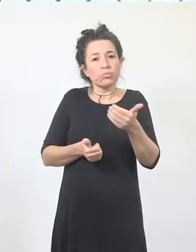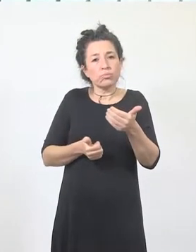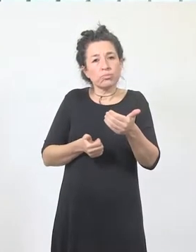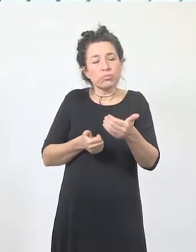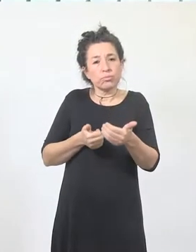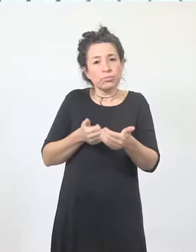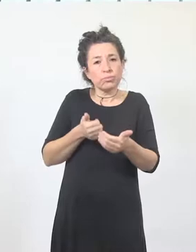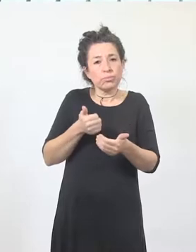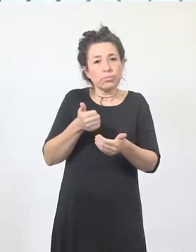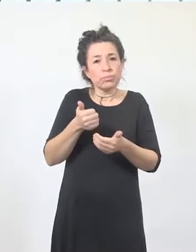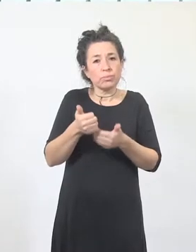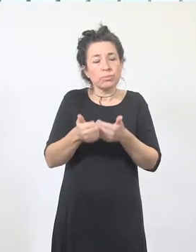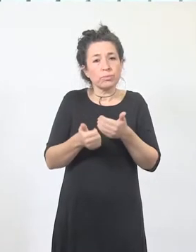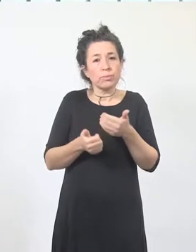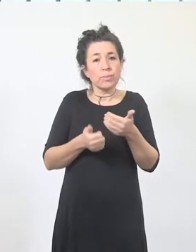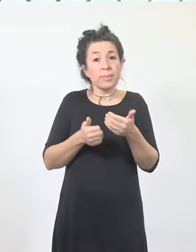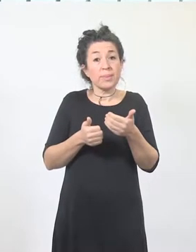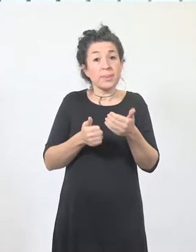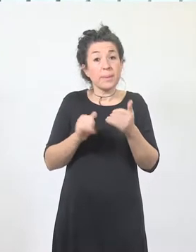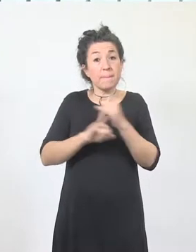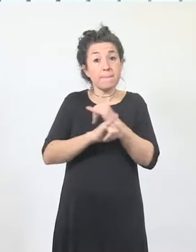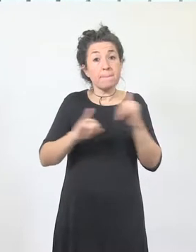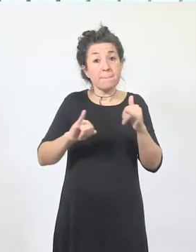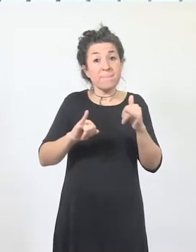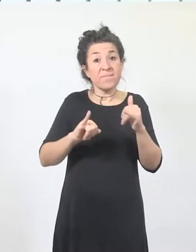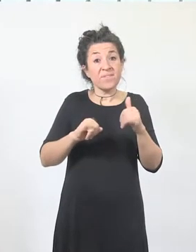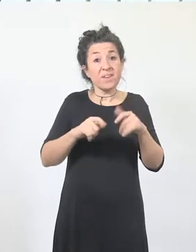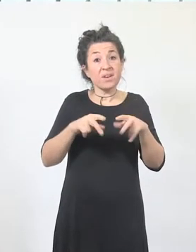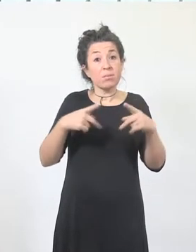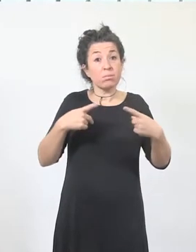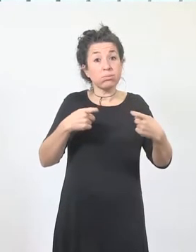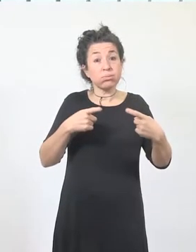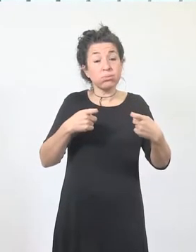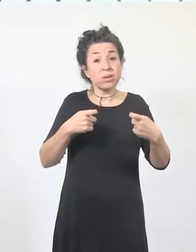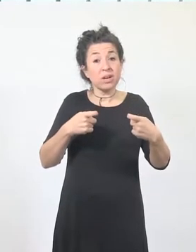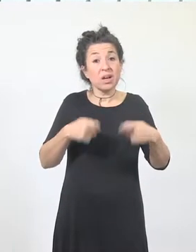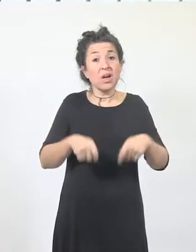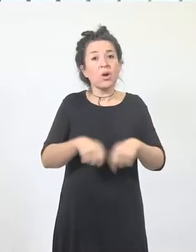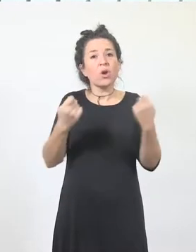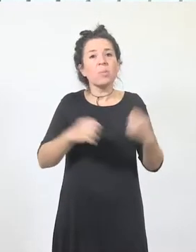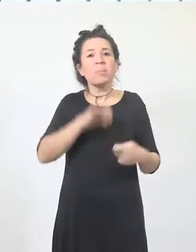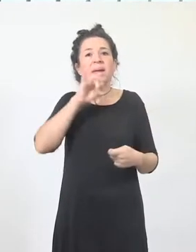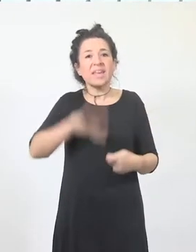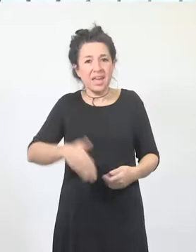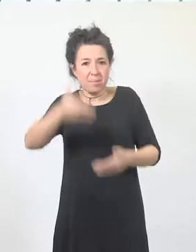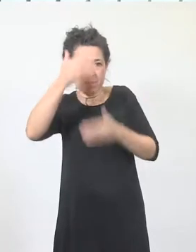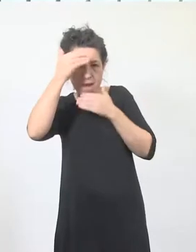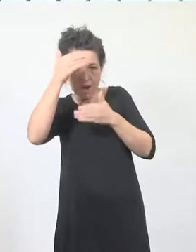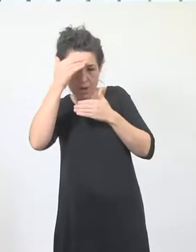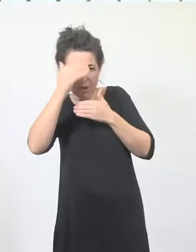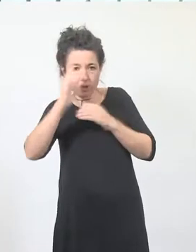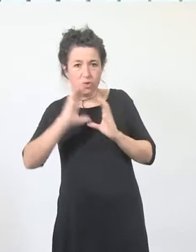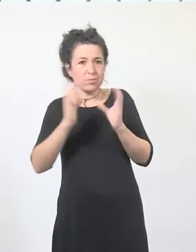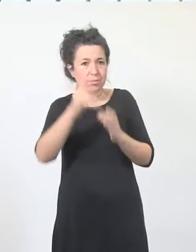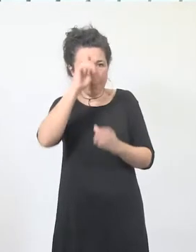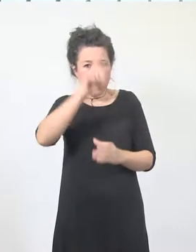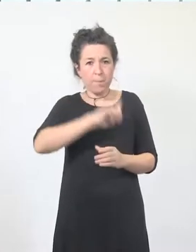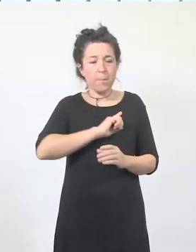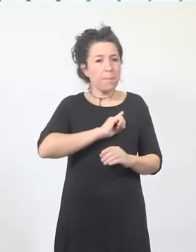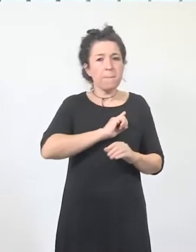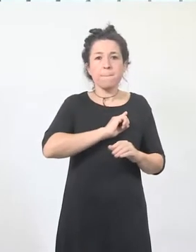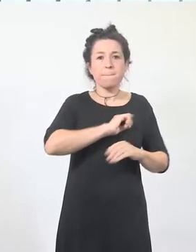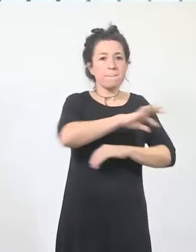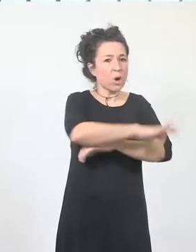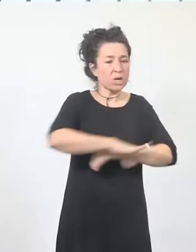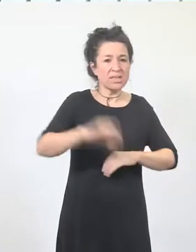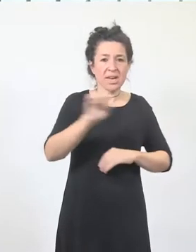esa ruptura de alto de fuego, realmente no fue el Polisario, fue Marruecos, porque fue quien atacó a